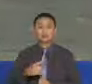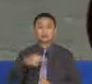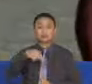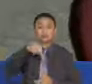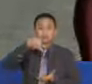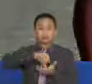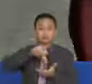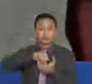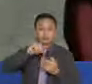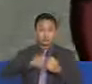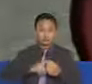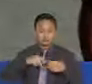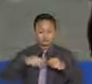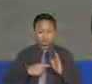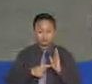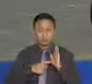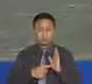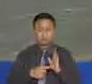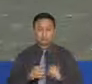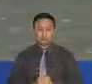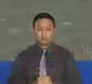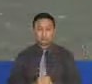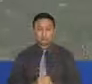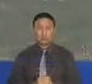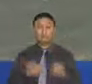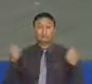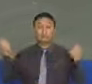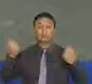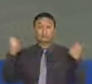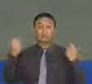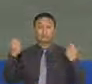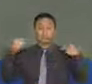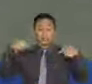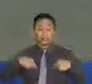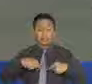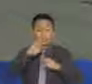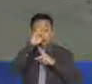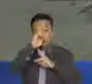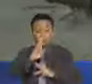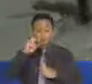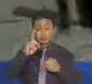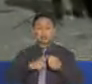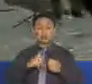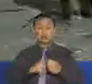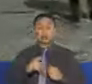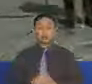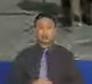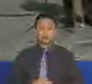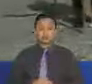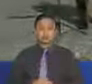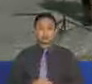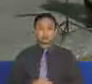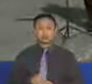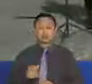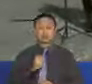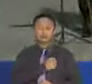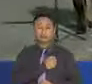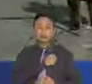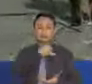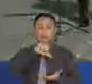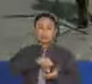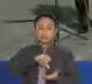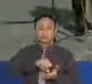de capitalina para contarles precisamente de eso de aquellas fiestas que engalanan a nuestra carita de Dios a nuestra ciudad que